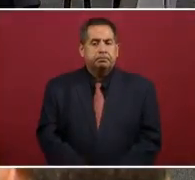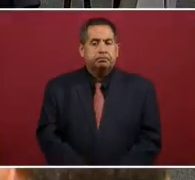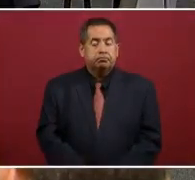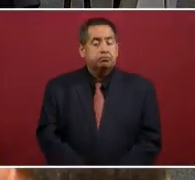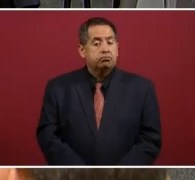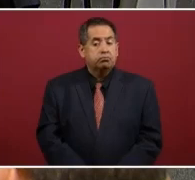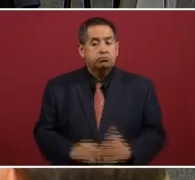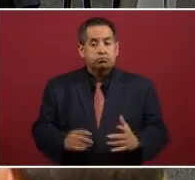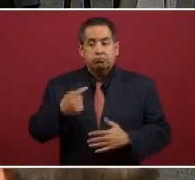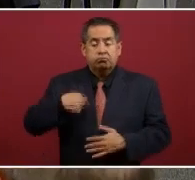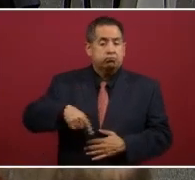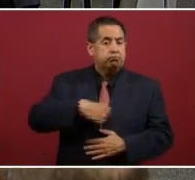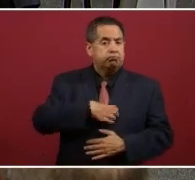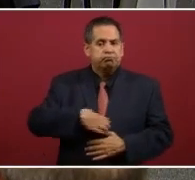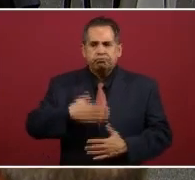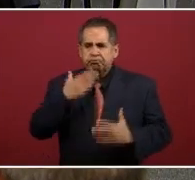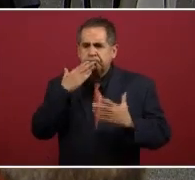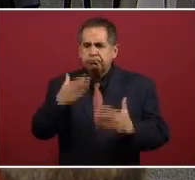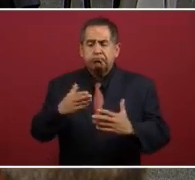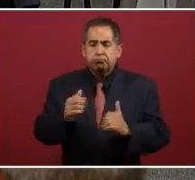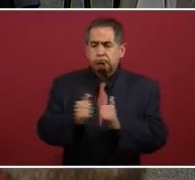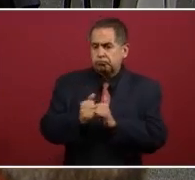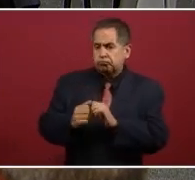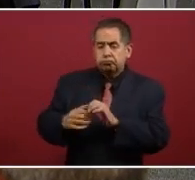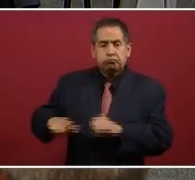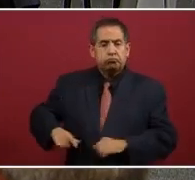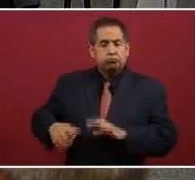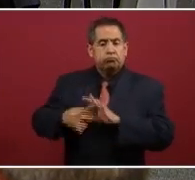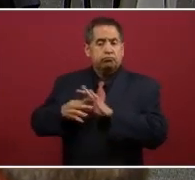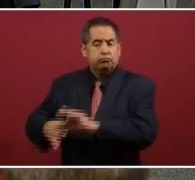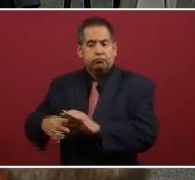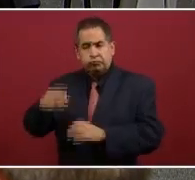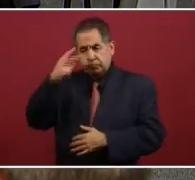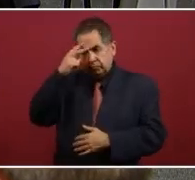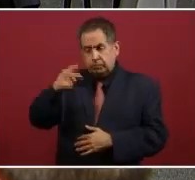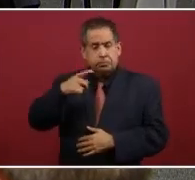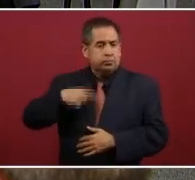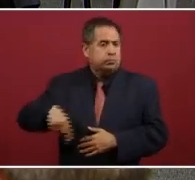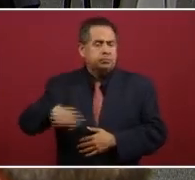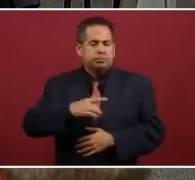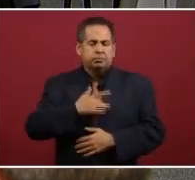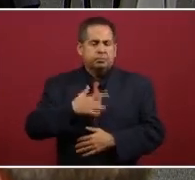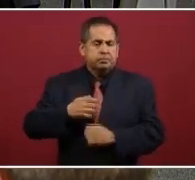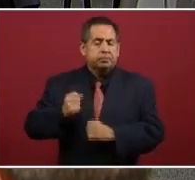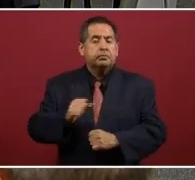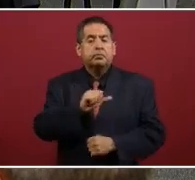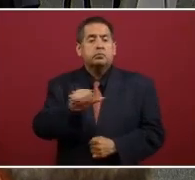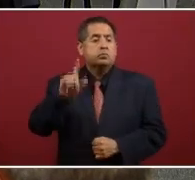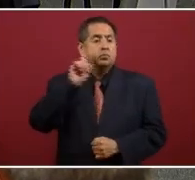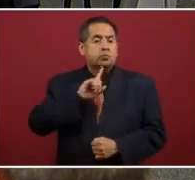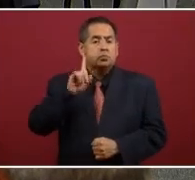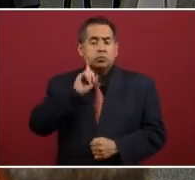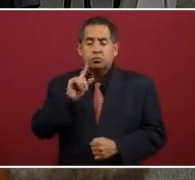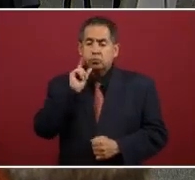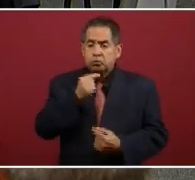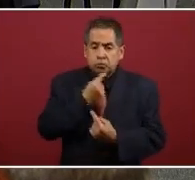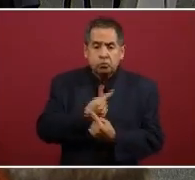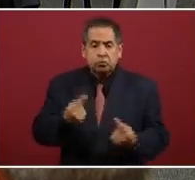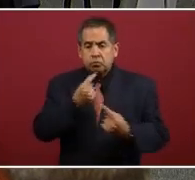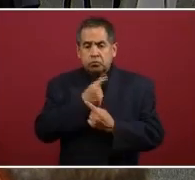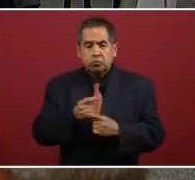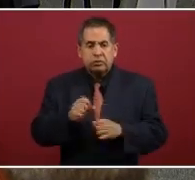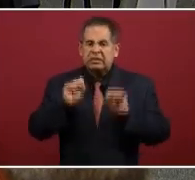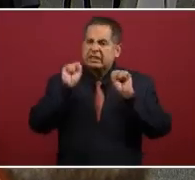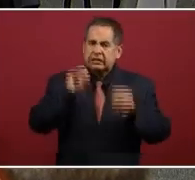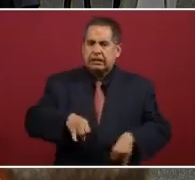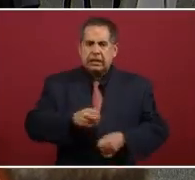Y es un placer colaborar con el gobierno de México para asegurarnos de que las mujeres y las niñas vivan una vida libre de violencia.